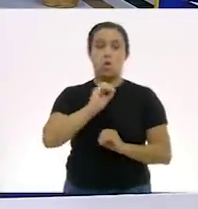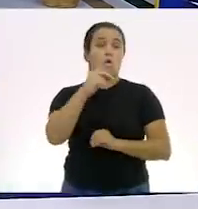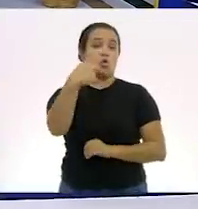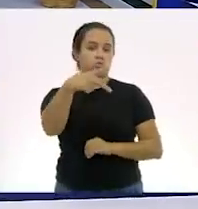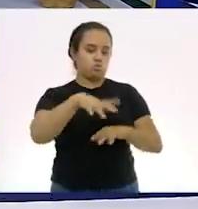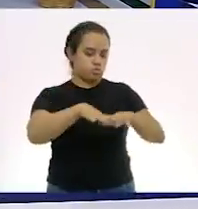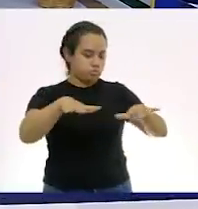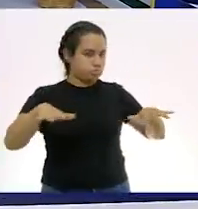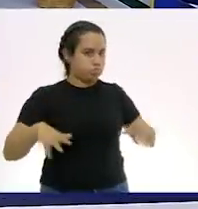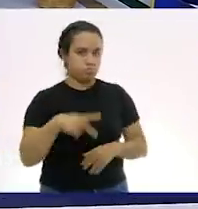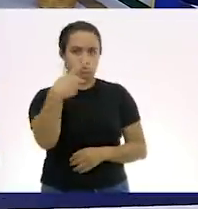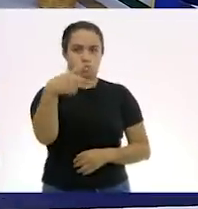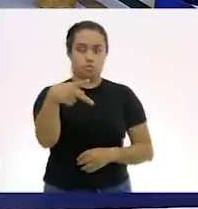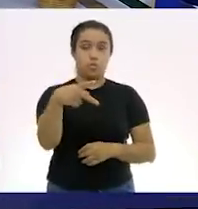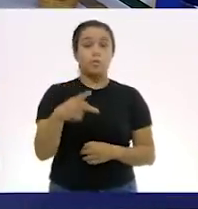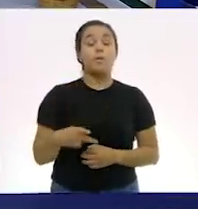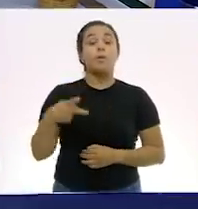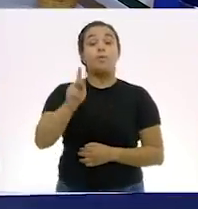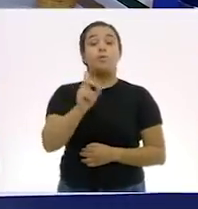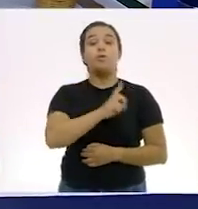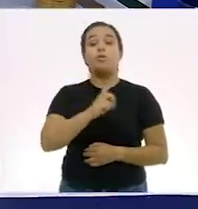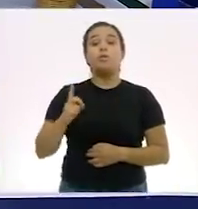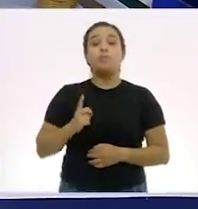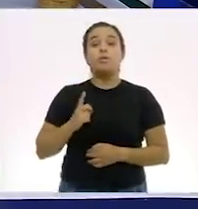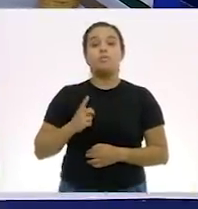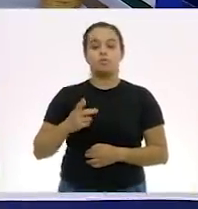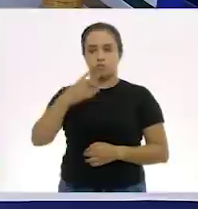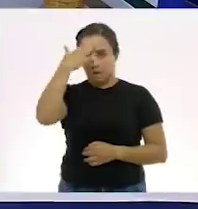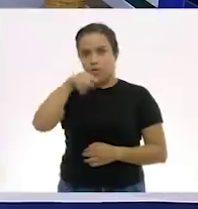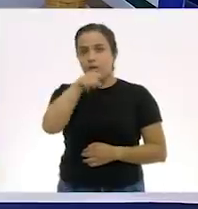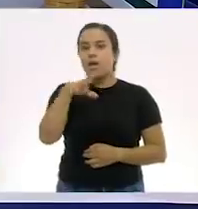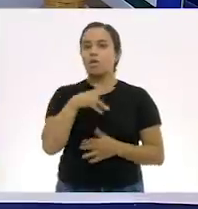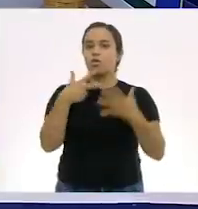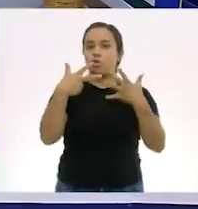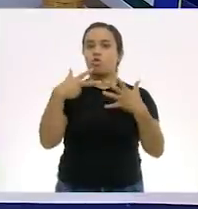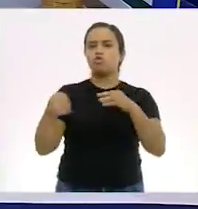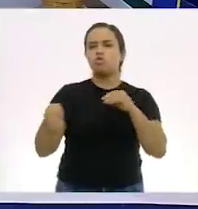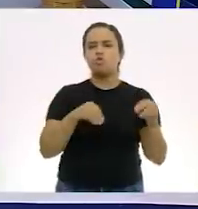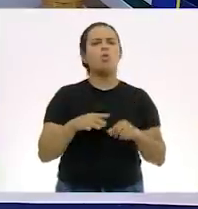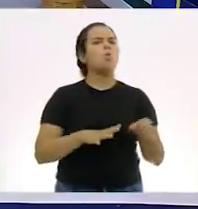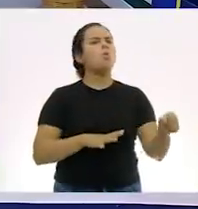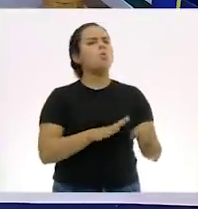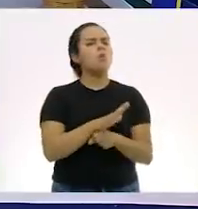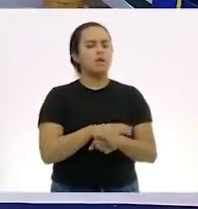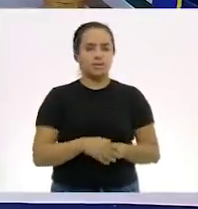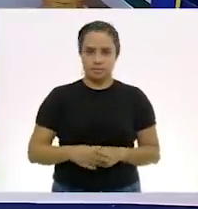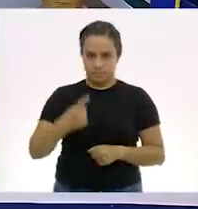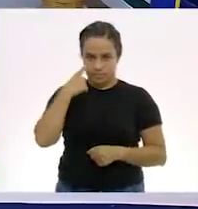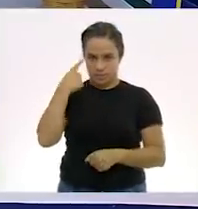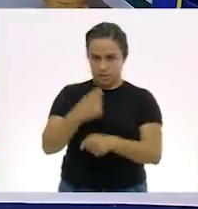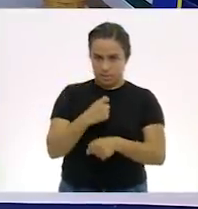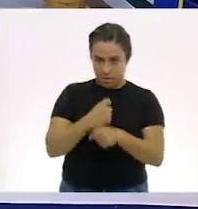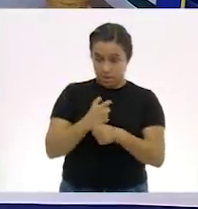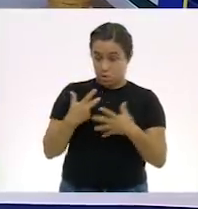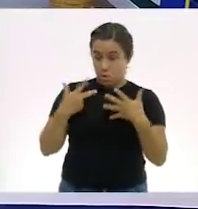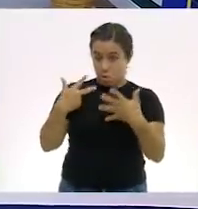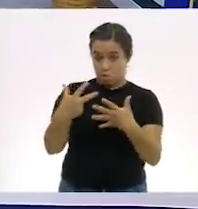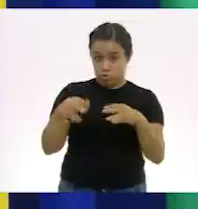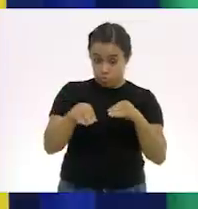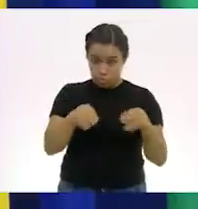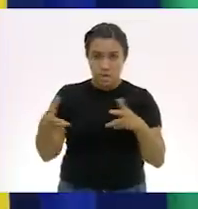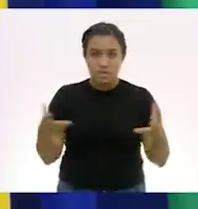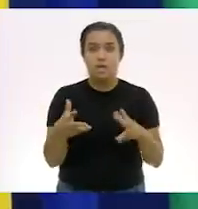kinesfera es una esfera, o en este caso, una burbuja imaginaria que se encuentra en todo nuestro alrededor.